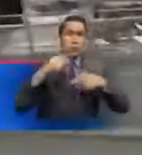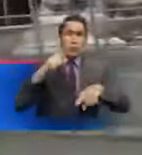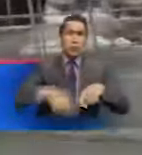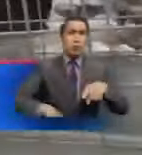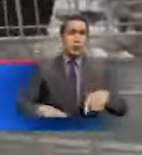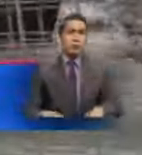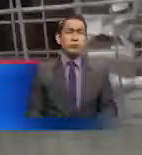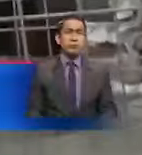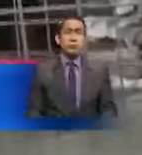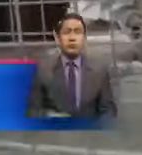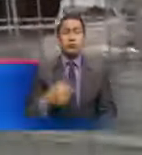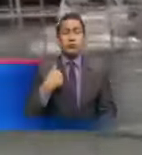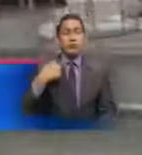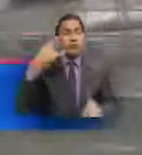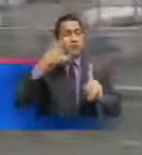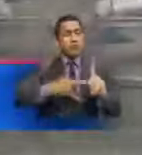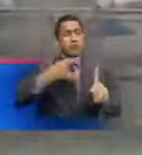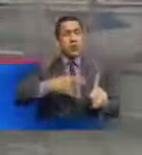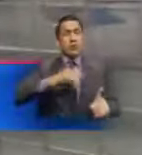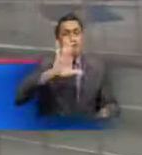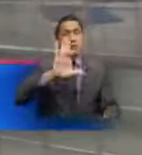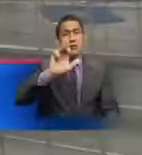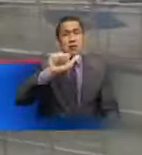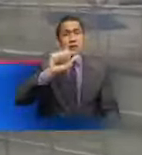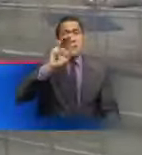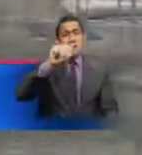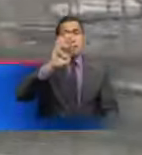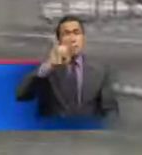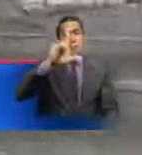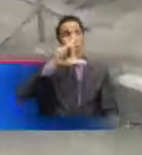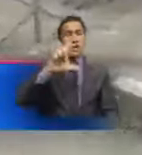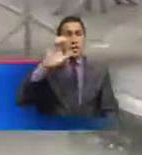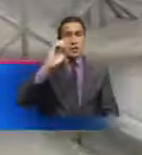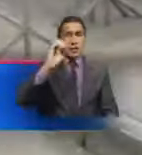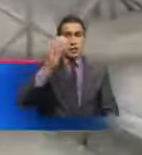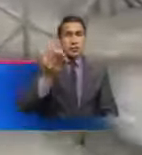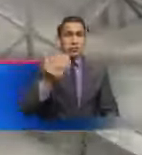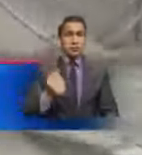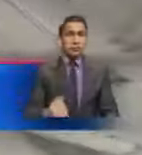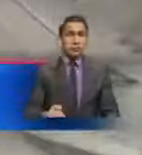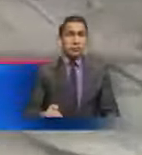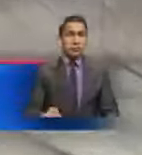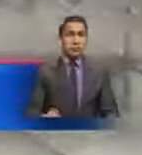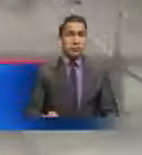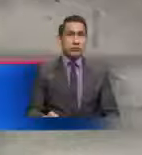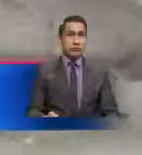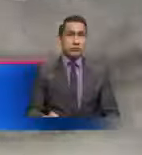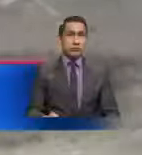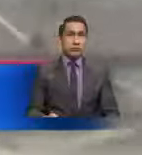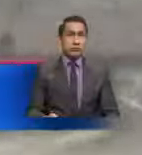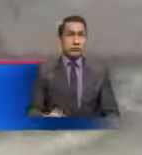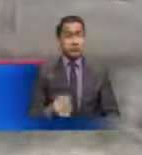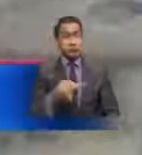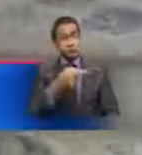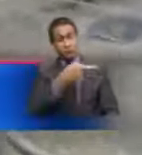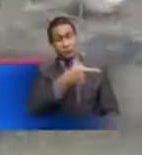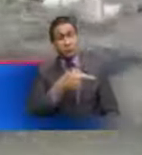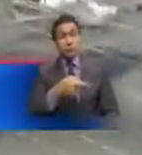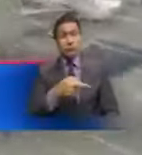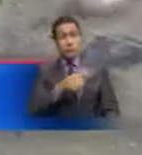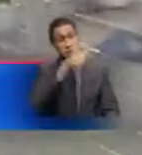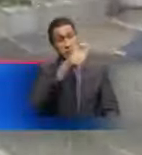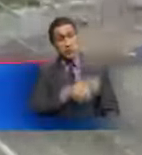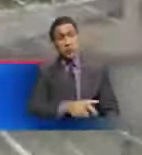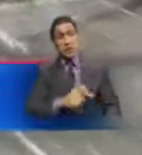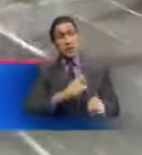Pelado Tambillo nomás. Bueno, amigos, aquí está el pelado Tambillo. Están seguros de haber dejado ya lo malo, dicen. Y ahora se